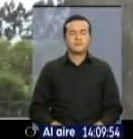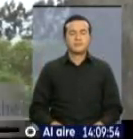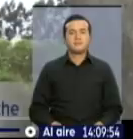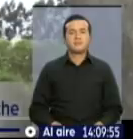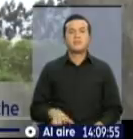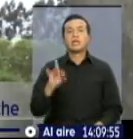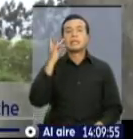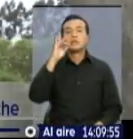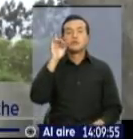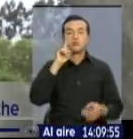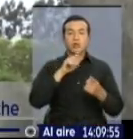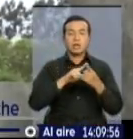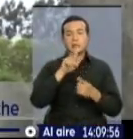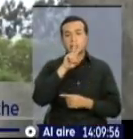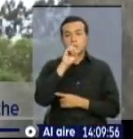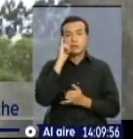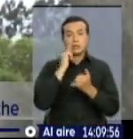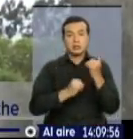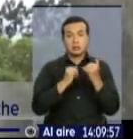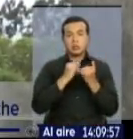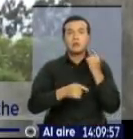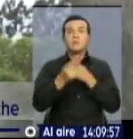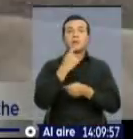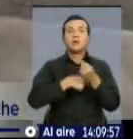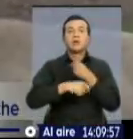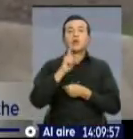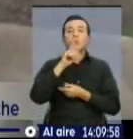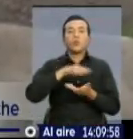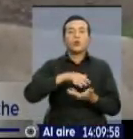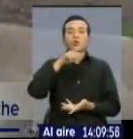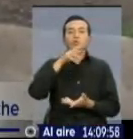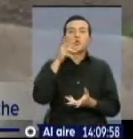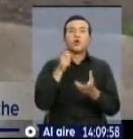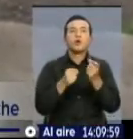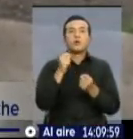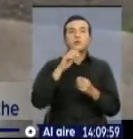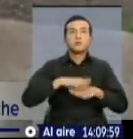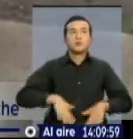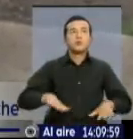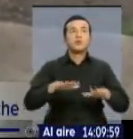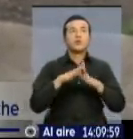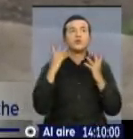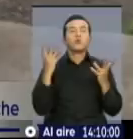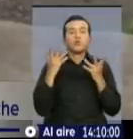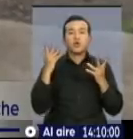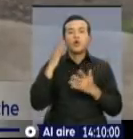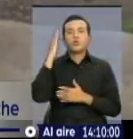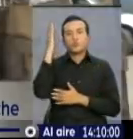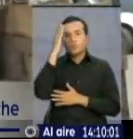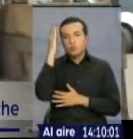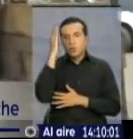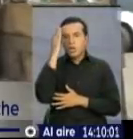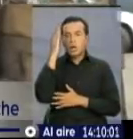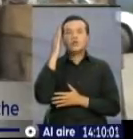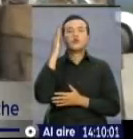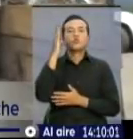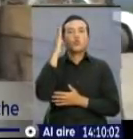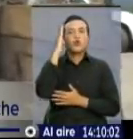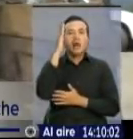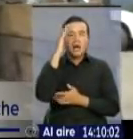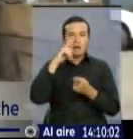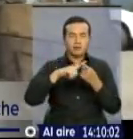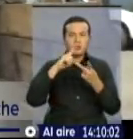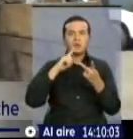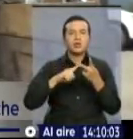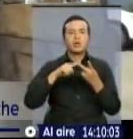Entre 18 y 20 centavos se comercializa el litro de leche en los cantones de Tulcán y Montúfar en la provincia del Carchi. Un aparente